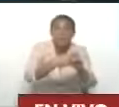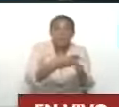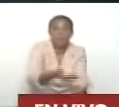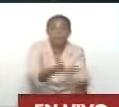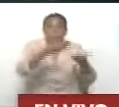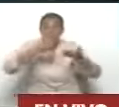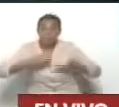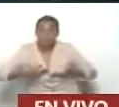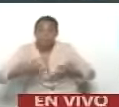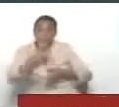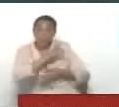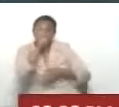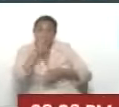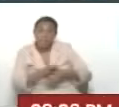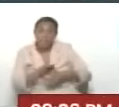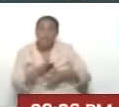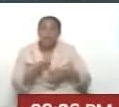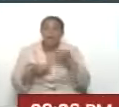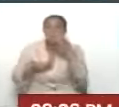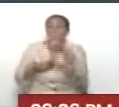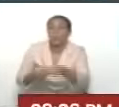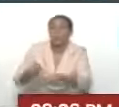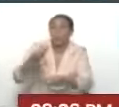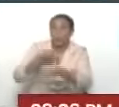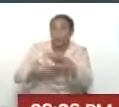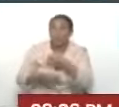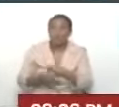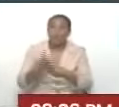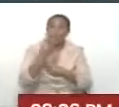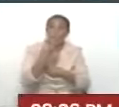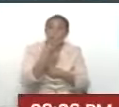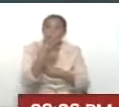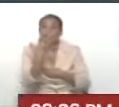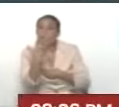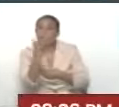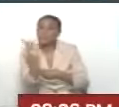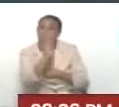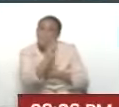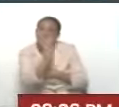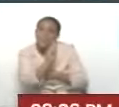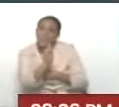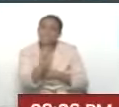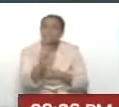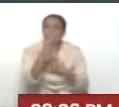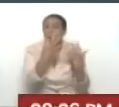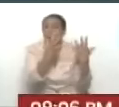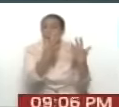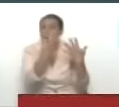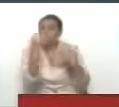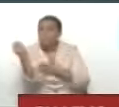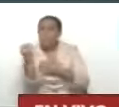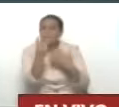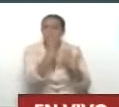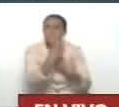creando, y en 3, 4, 5 meses podremos estar dando 80,